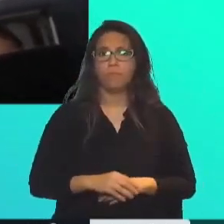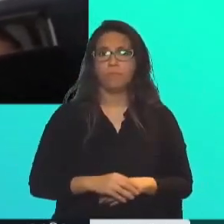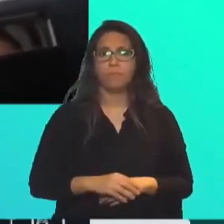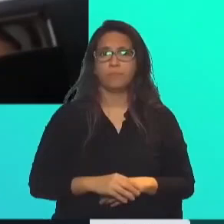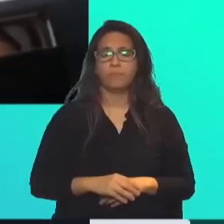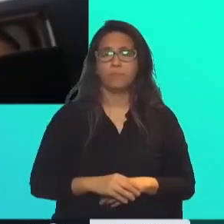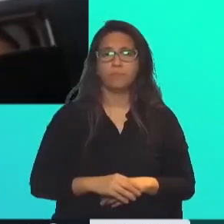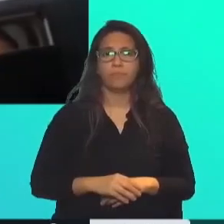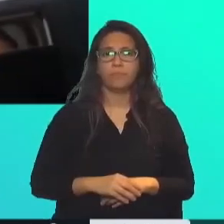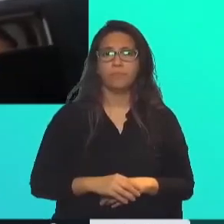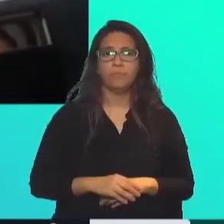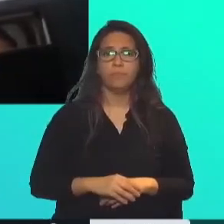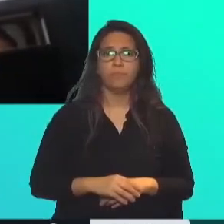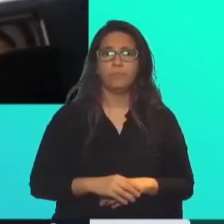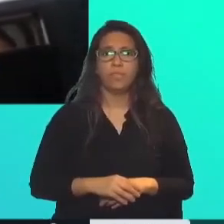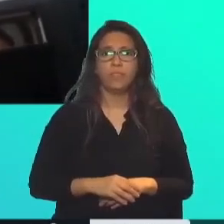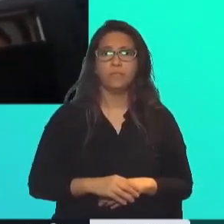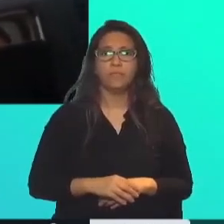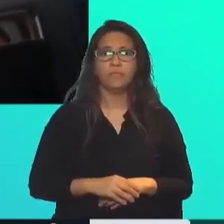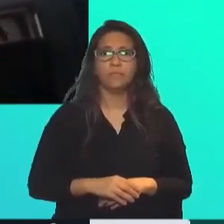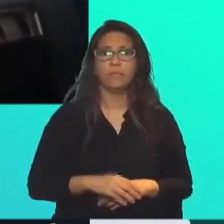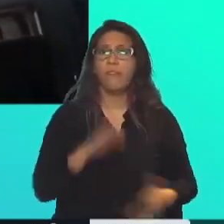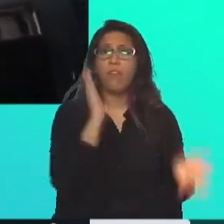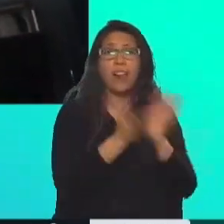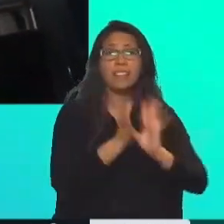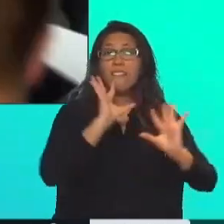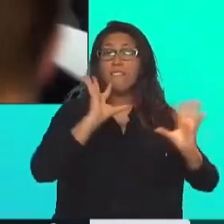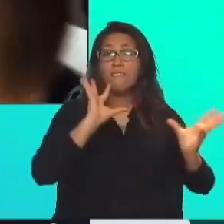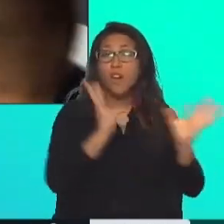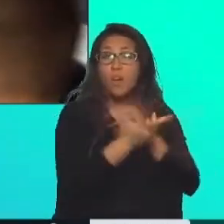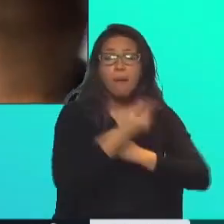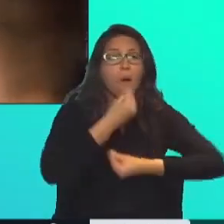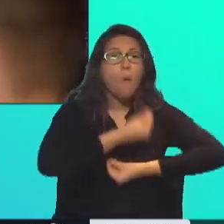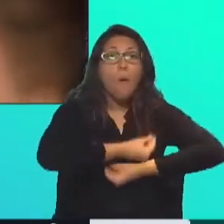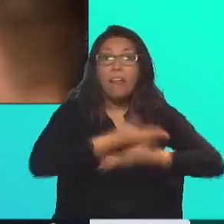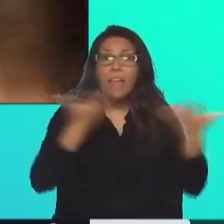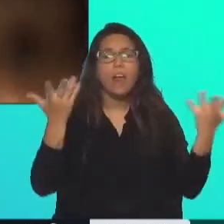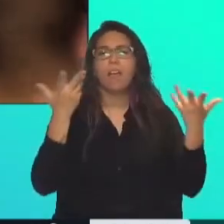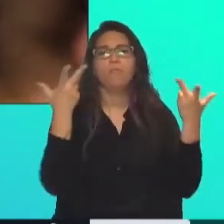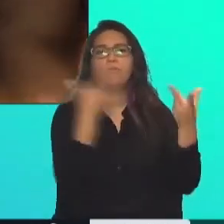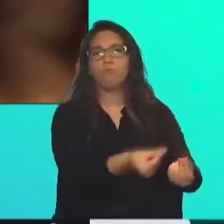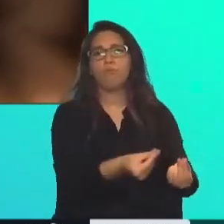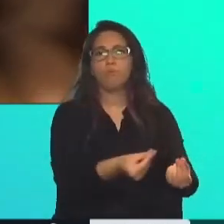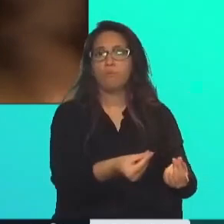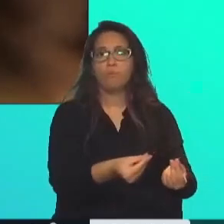la violencia ejercida de cualquier manera.